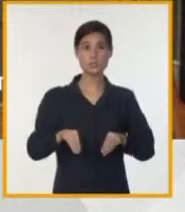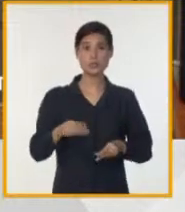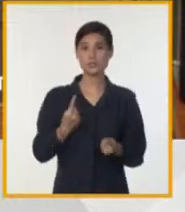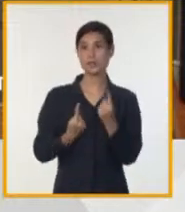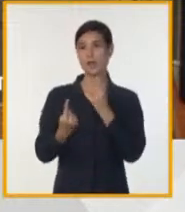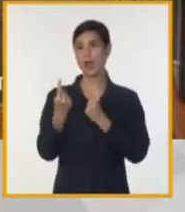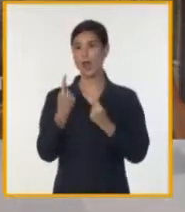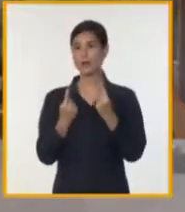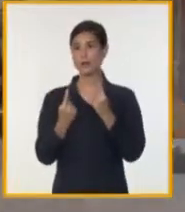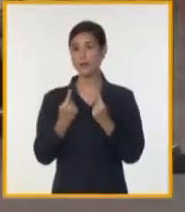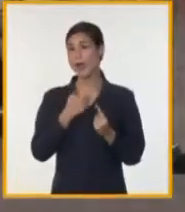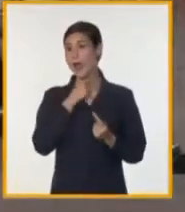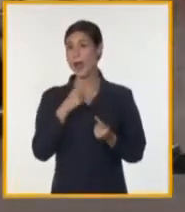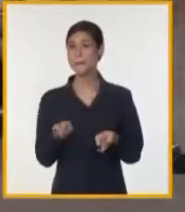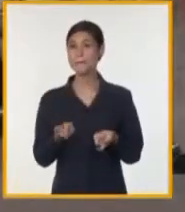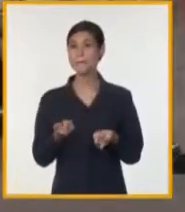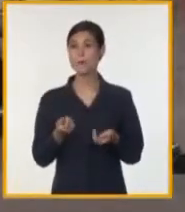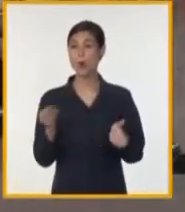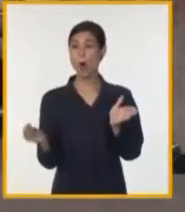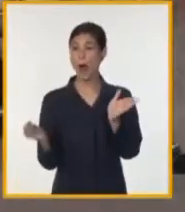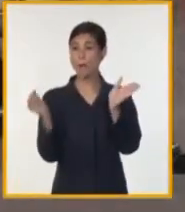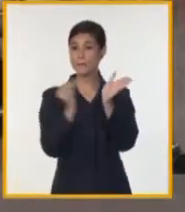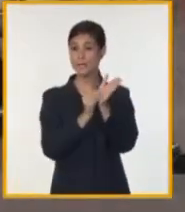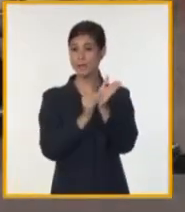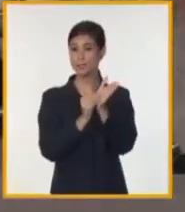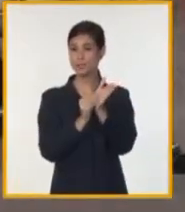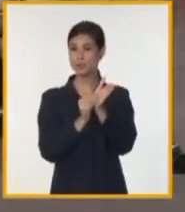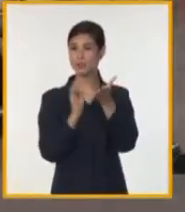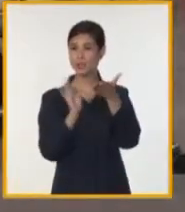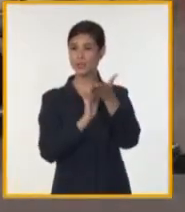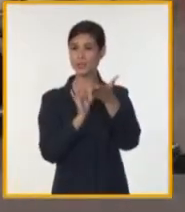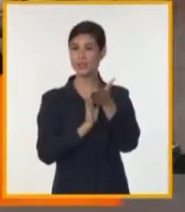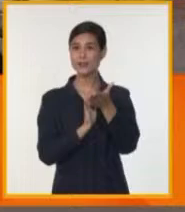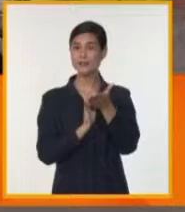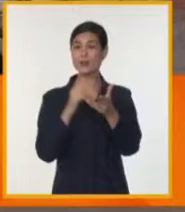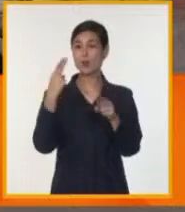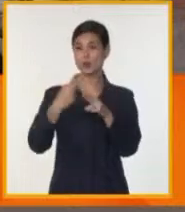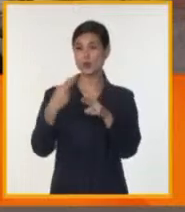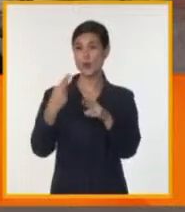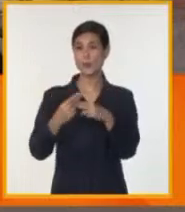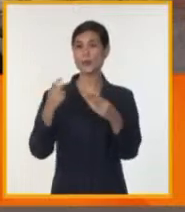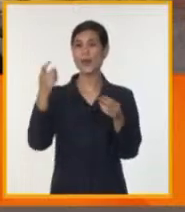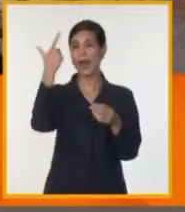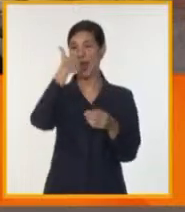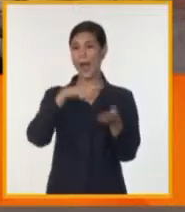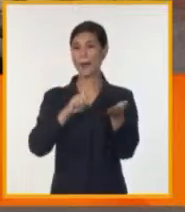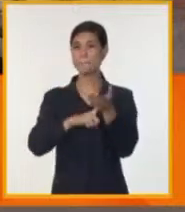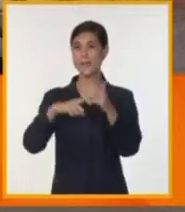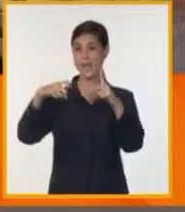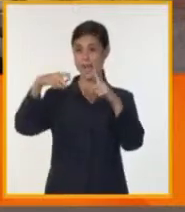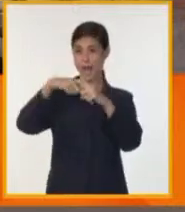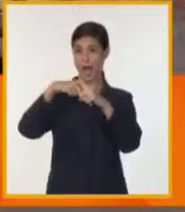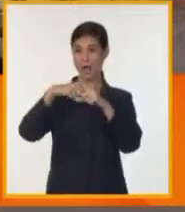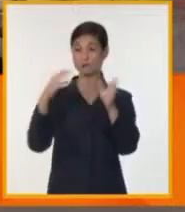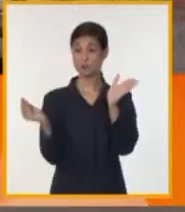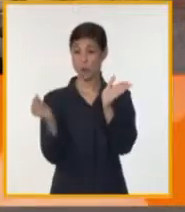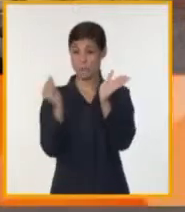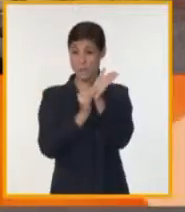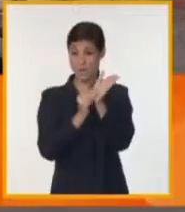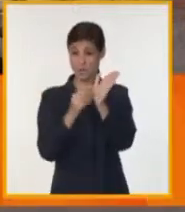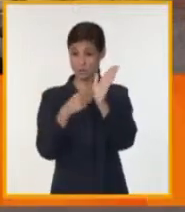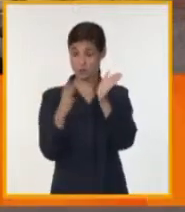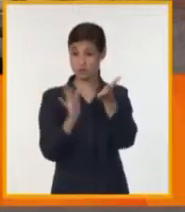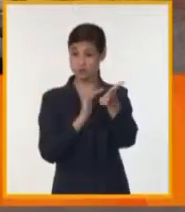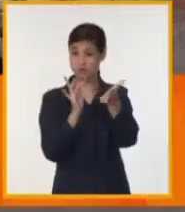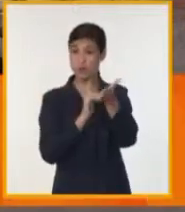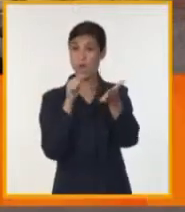PK Viajando, que se utiliza para la comercialización de pasajeros. Es algo que también que ha llegado para